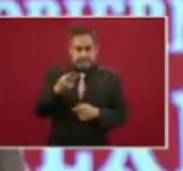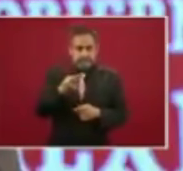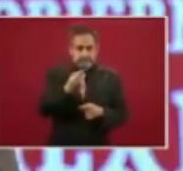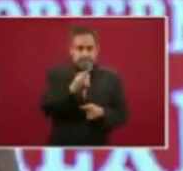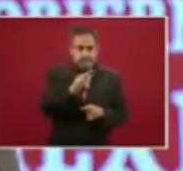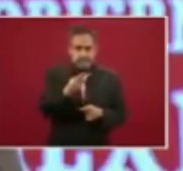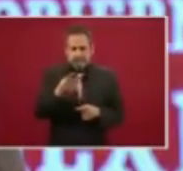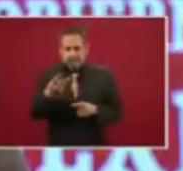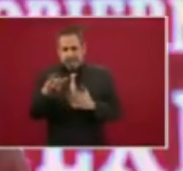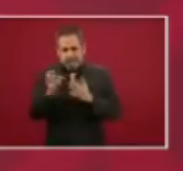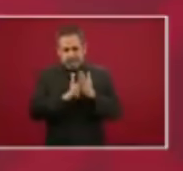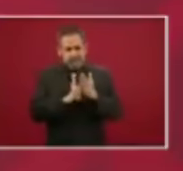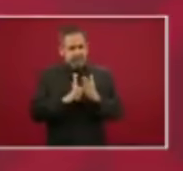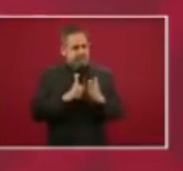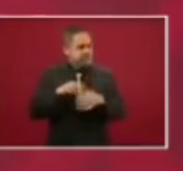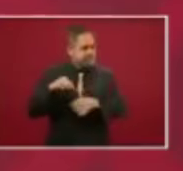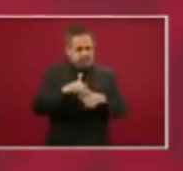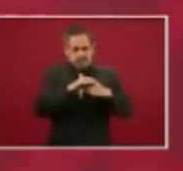No falta mucho.